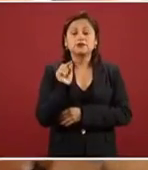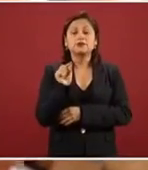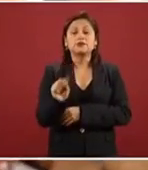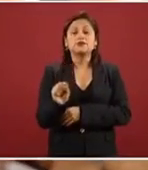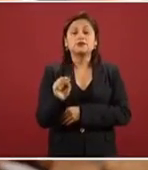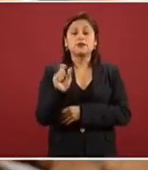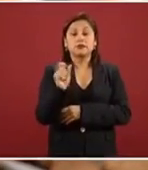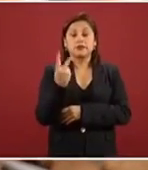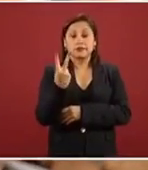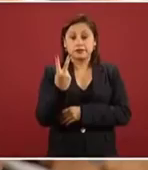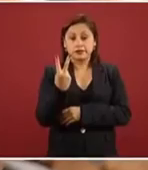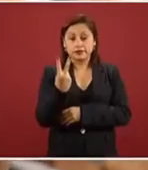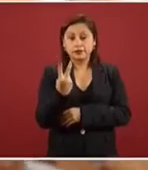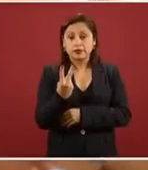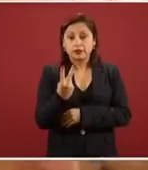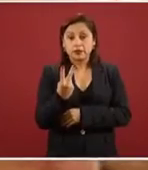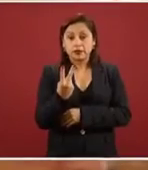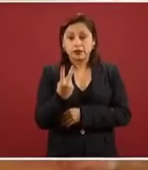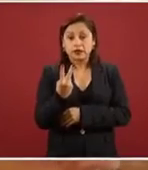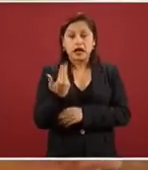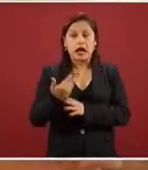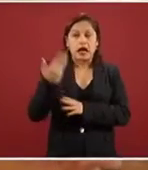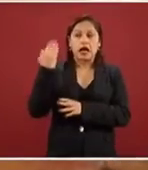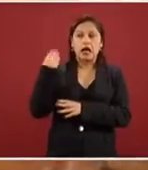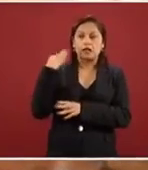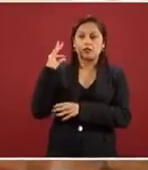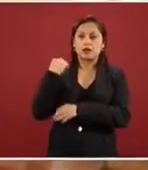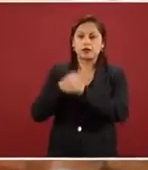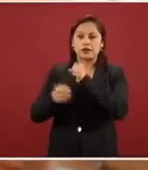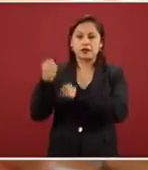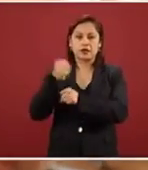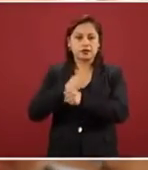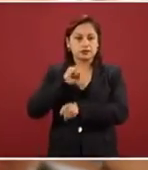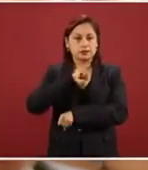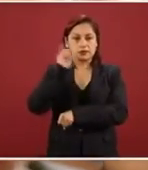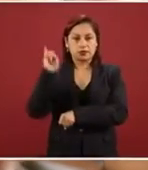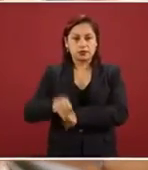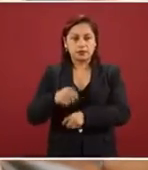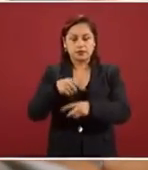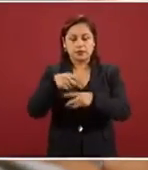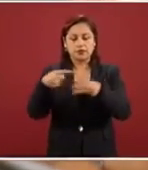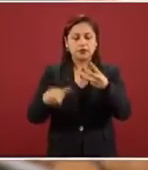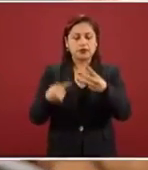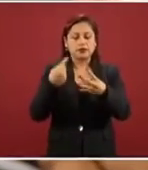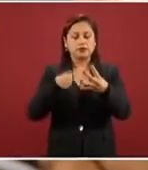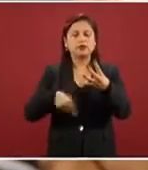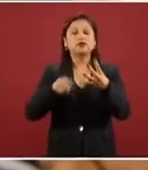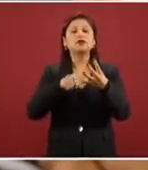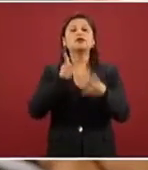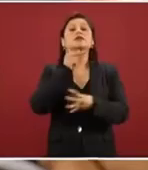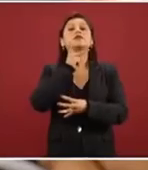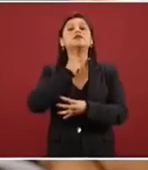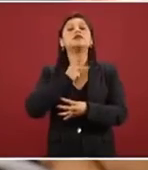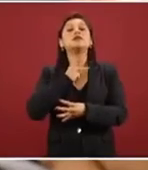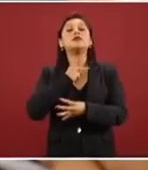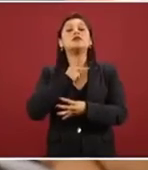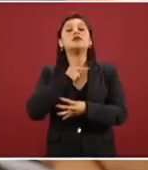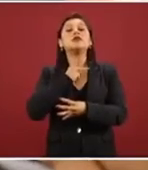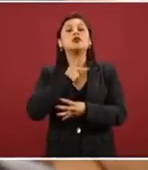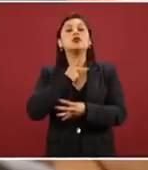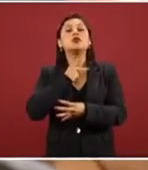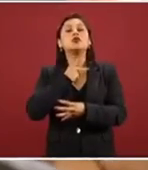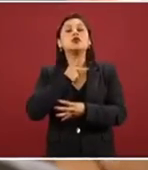22 centavos que no se tenía en 4 décadas, y la mezcla mexicana del petróleo ha regresado a los